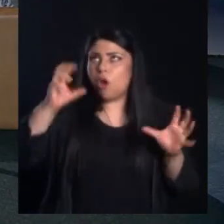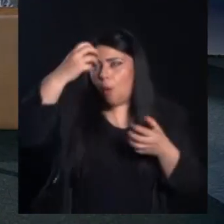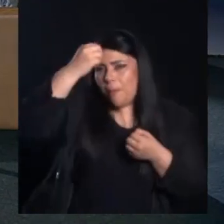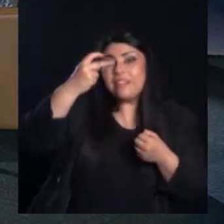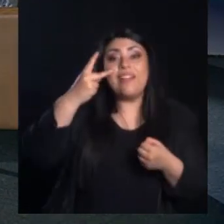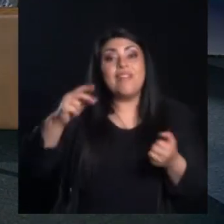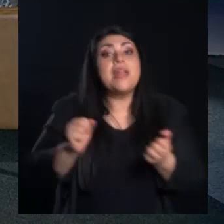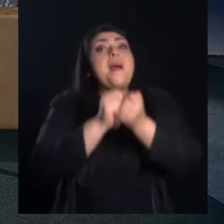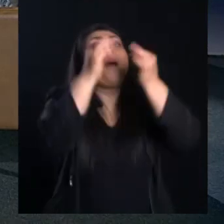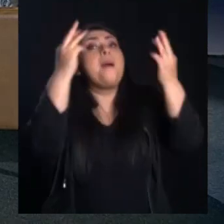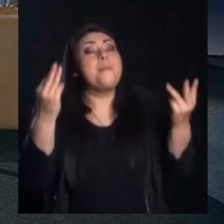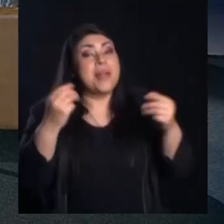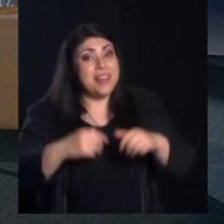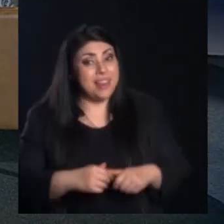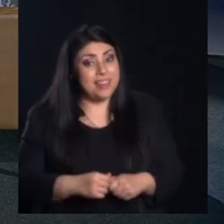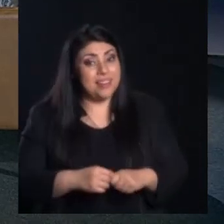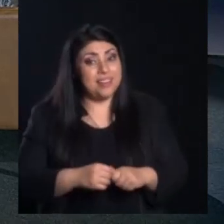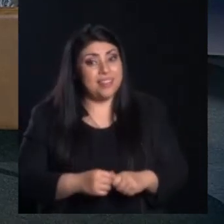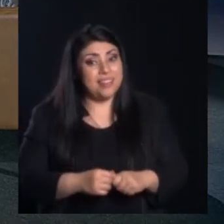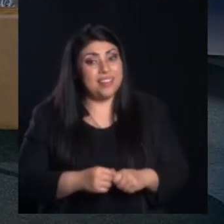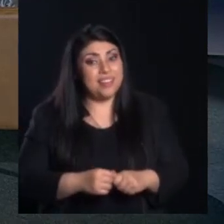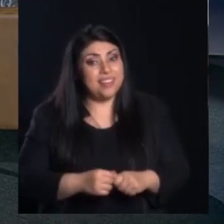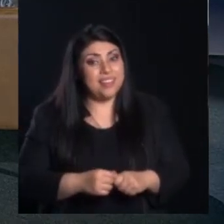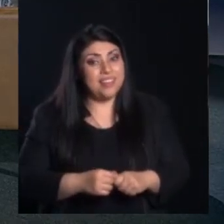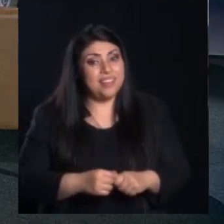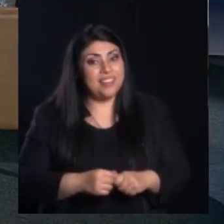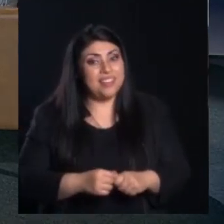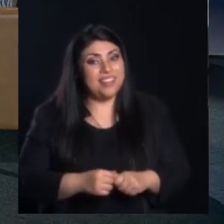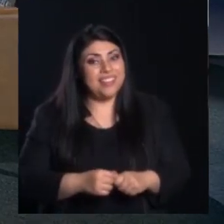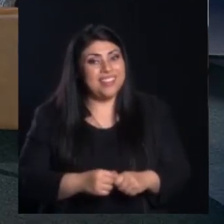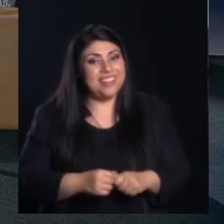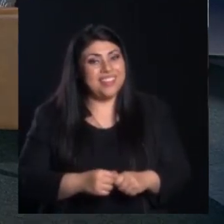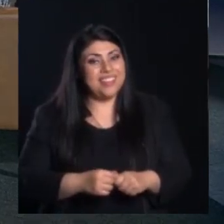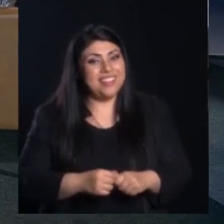entonces como lo mejor de toda la palabra y que